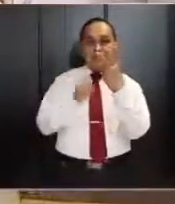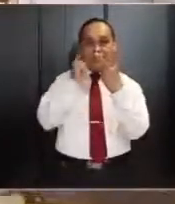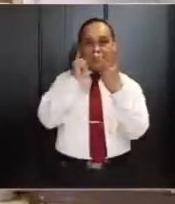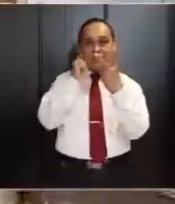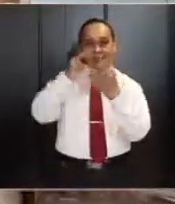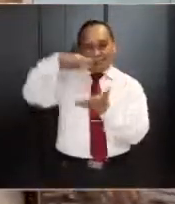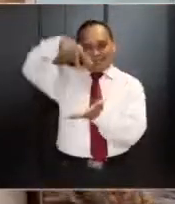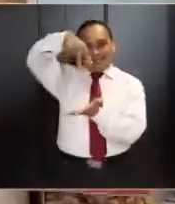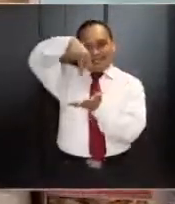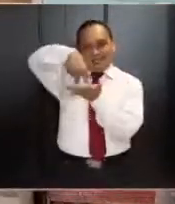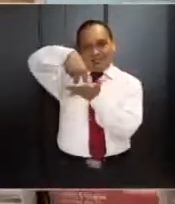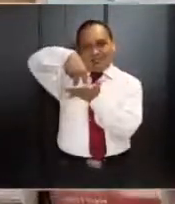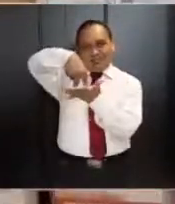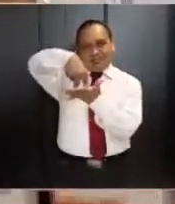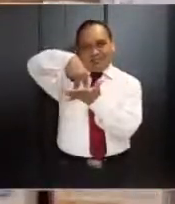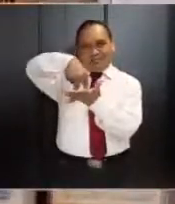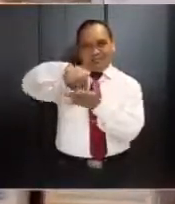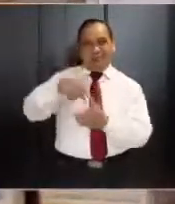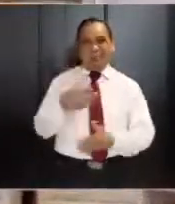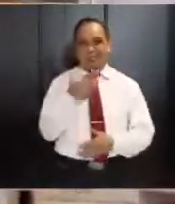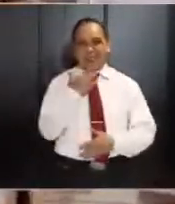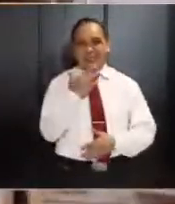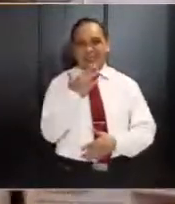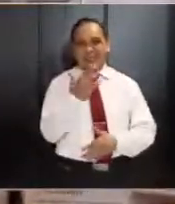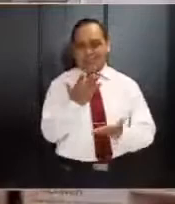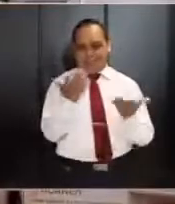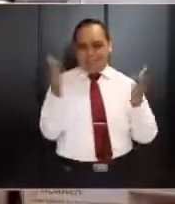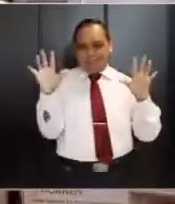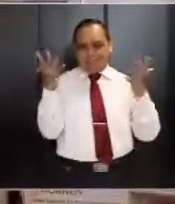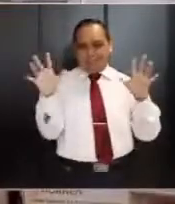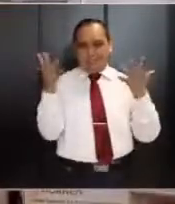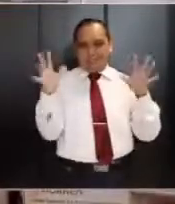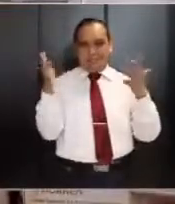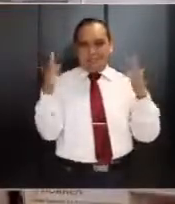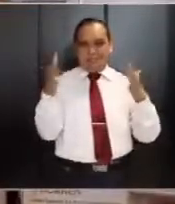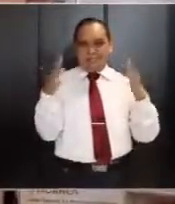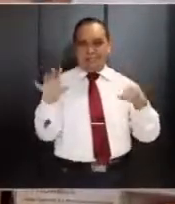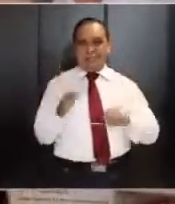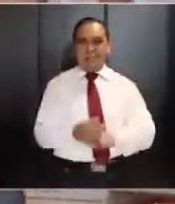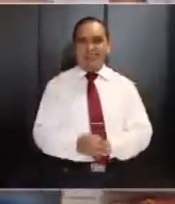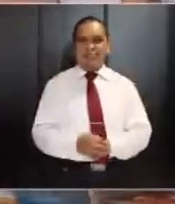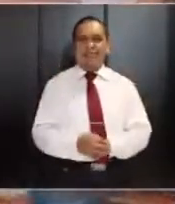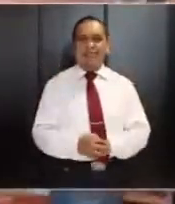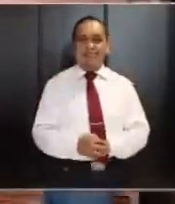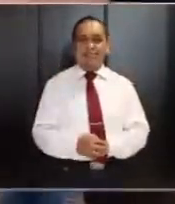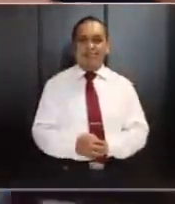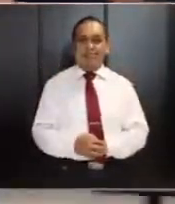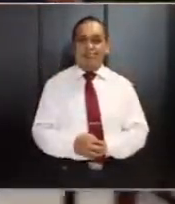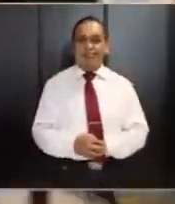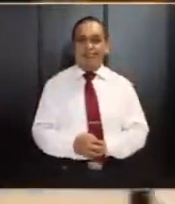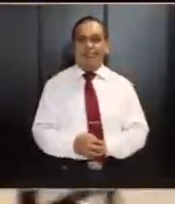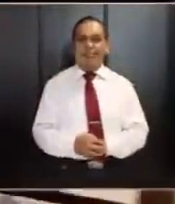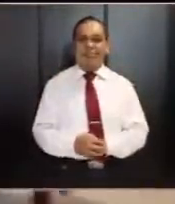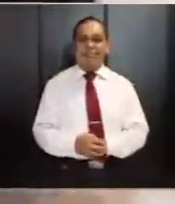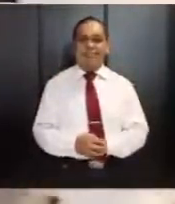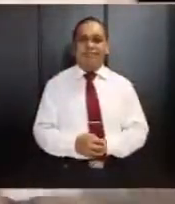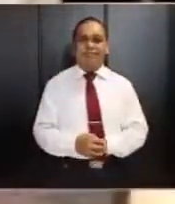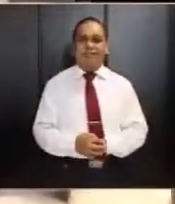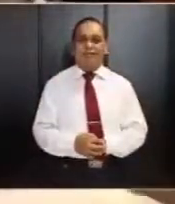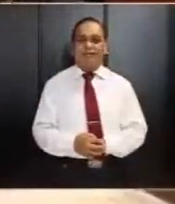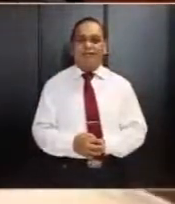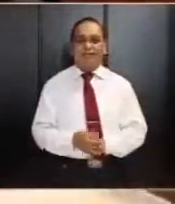pie. ¡Órale, mi vida! ¡Vénganse aquí para la foto! ¡Vénganse para la foto!